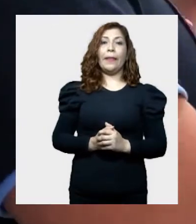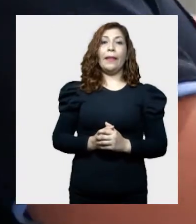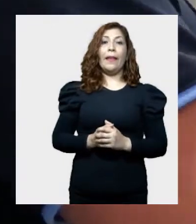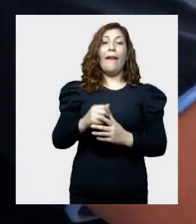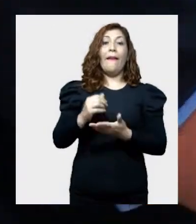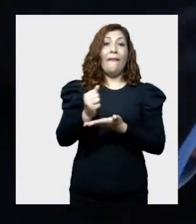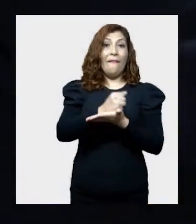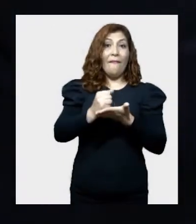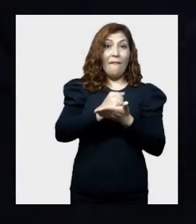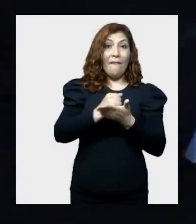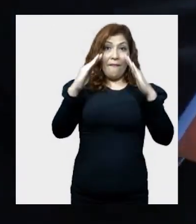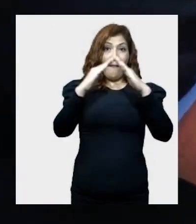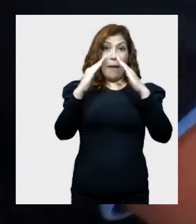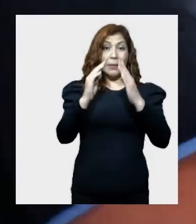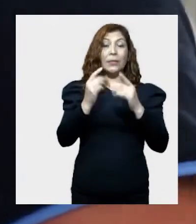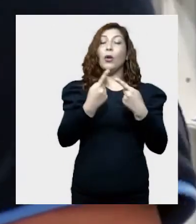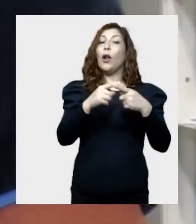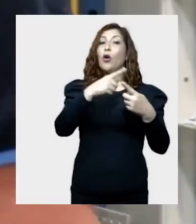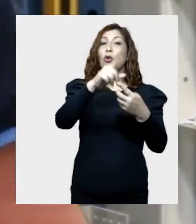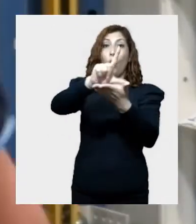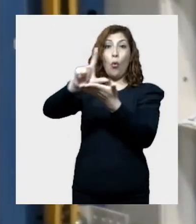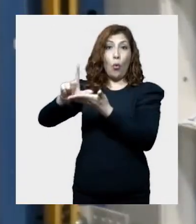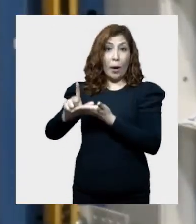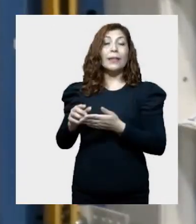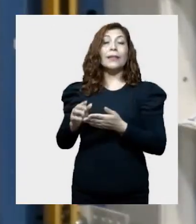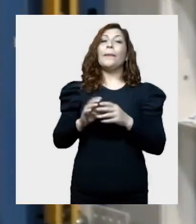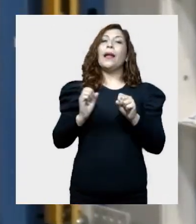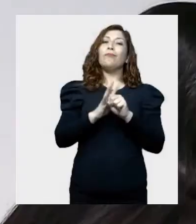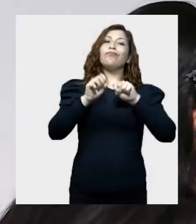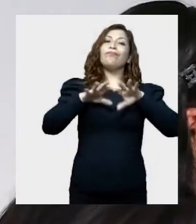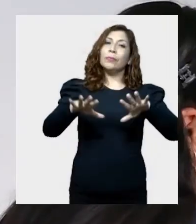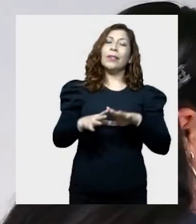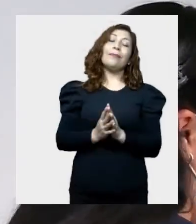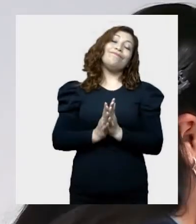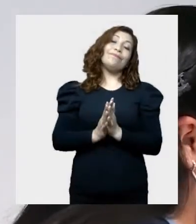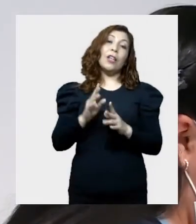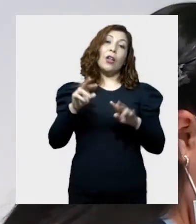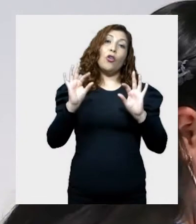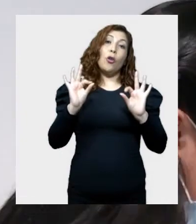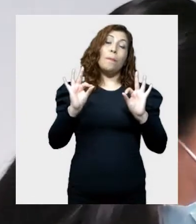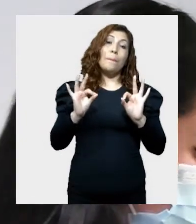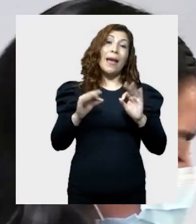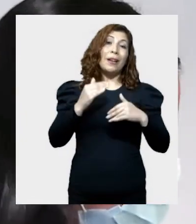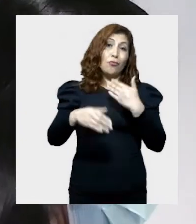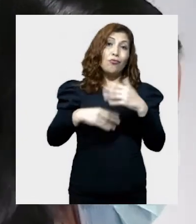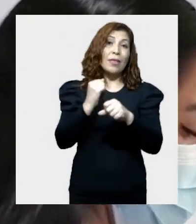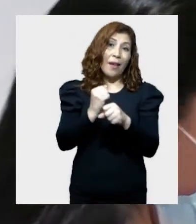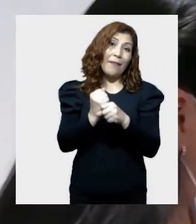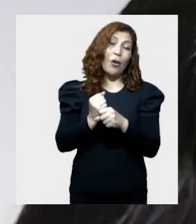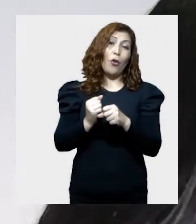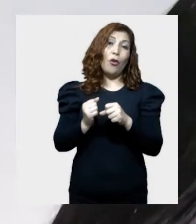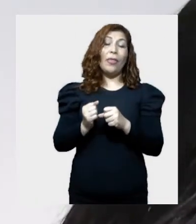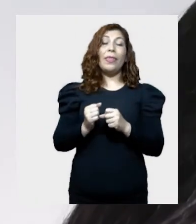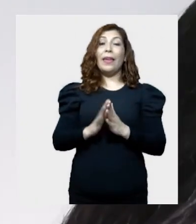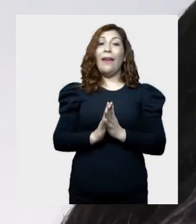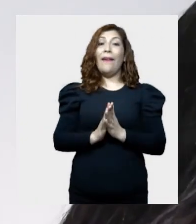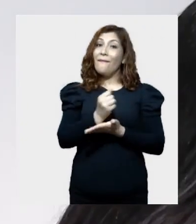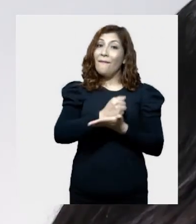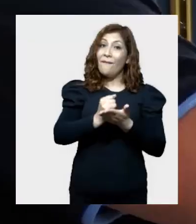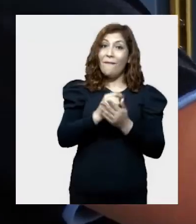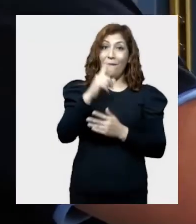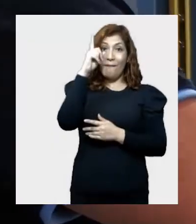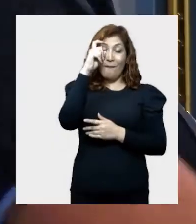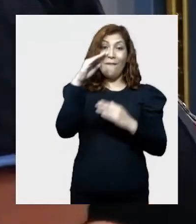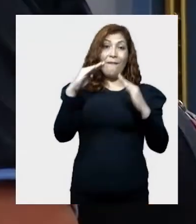Farmacia. Al igual que otras unidades, la pandemia afectó el normal funcionamiento de la unidad de farmacia, quienes durante el